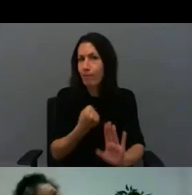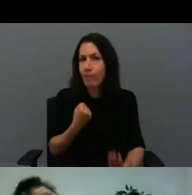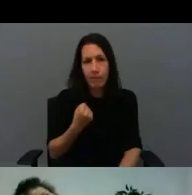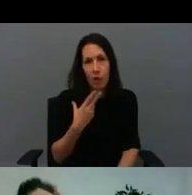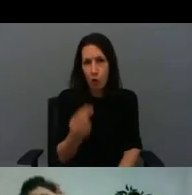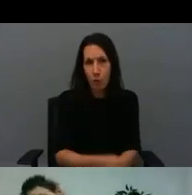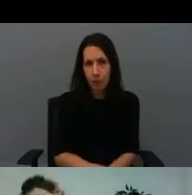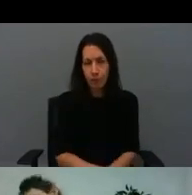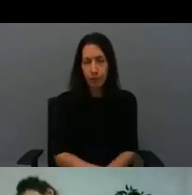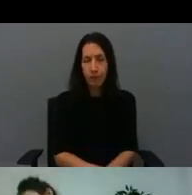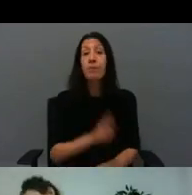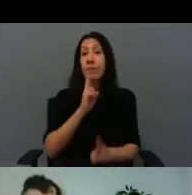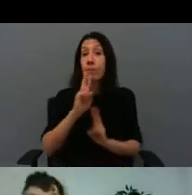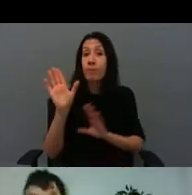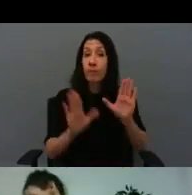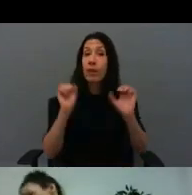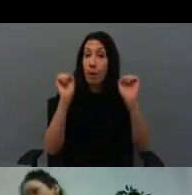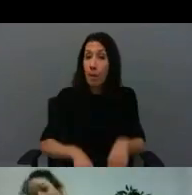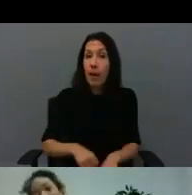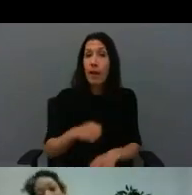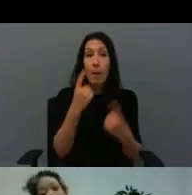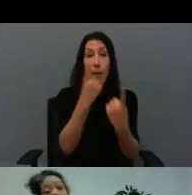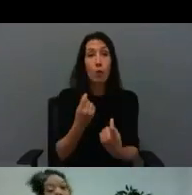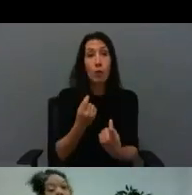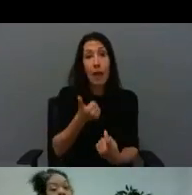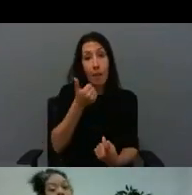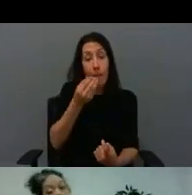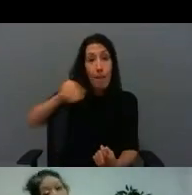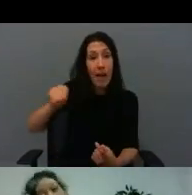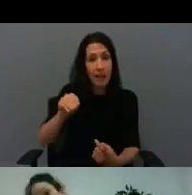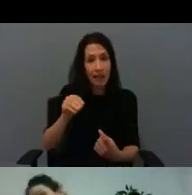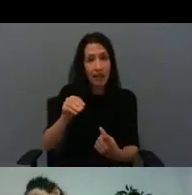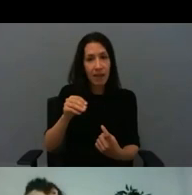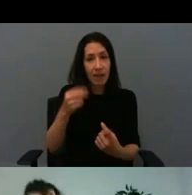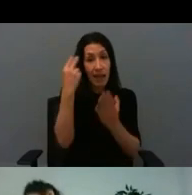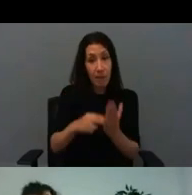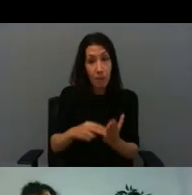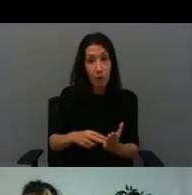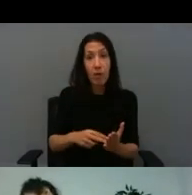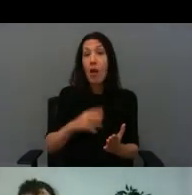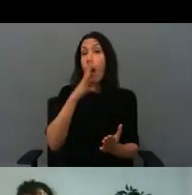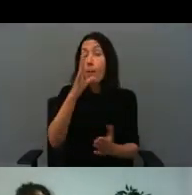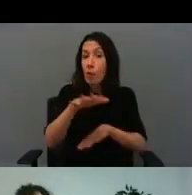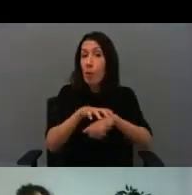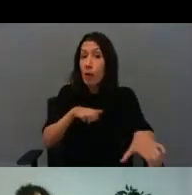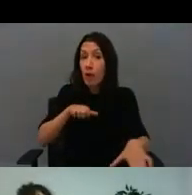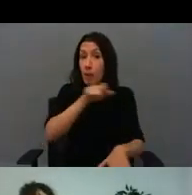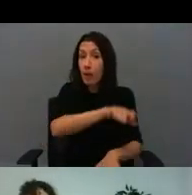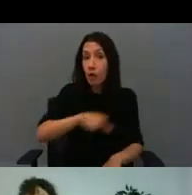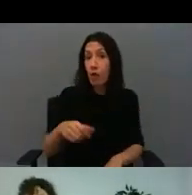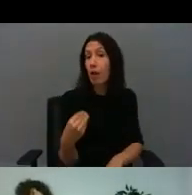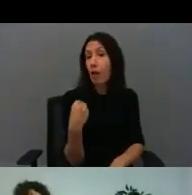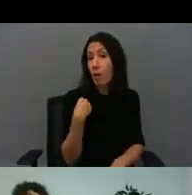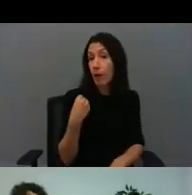Fenomenal. Vale, pues leemos una pregunta más y ya damos paso a las que, porque la mayoría de las preguntas que